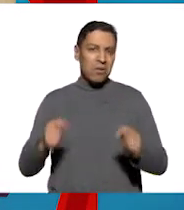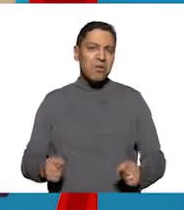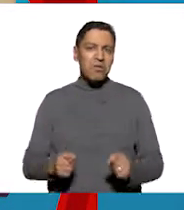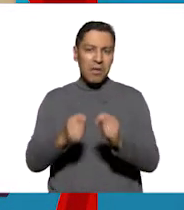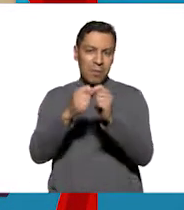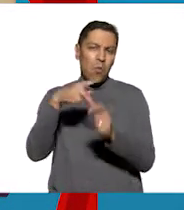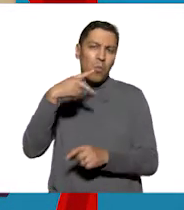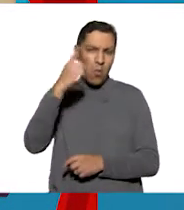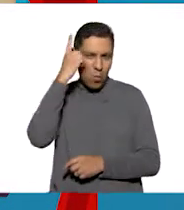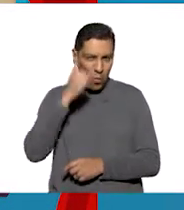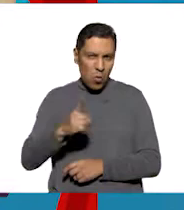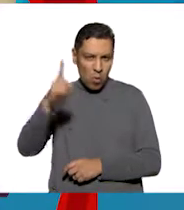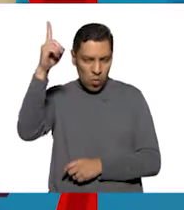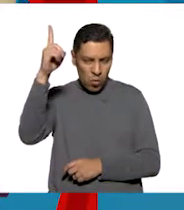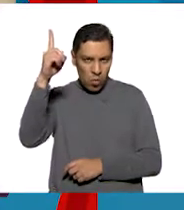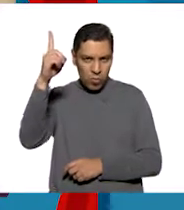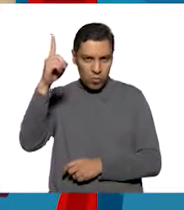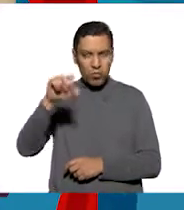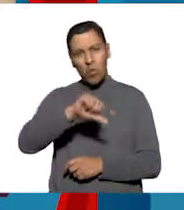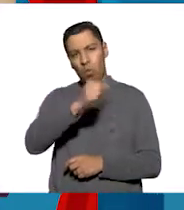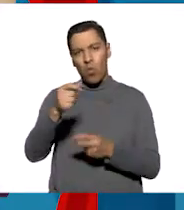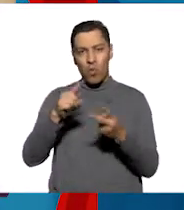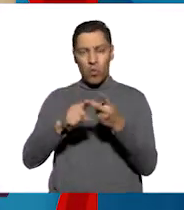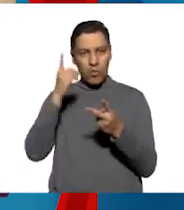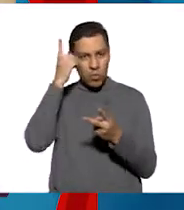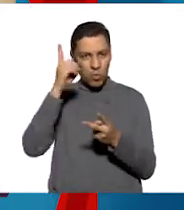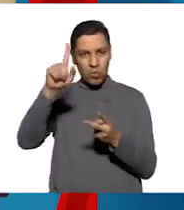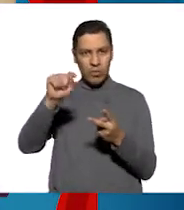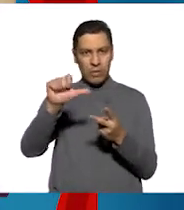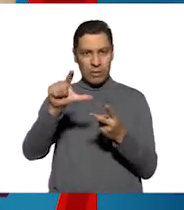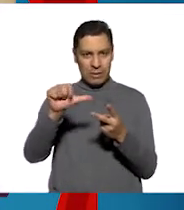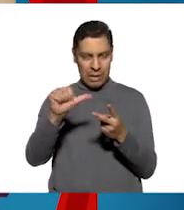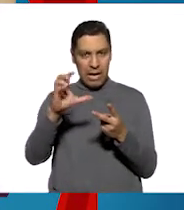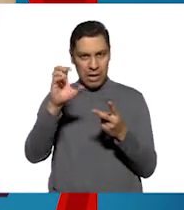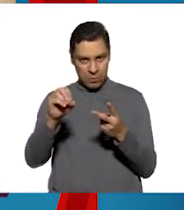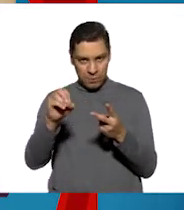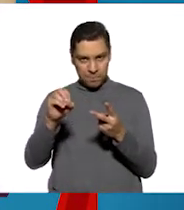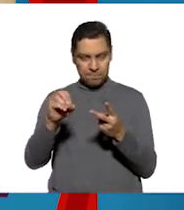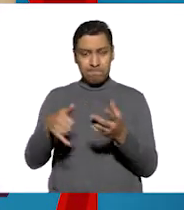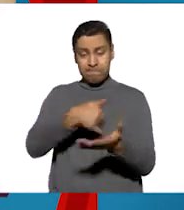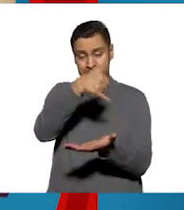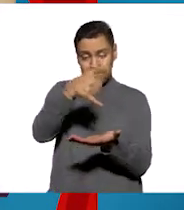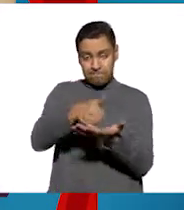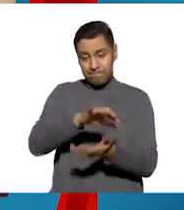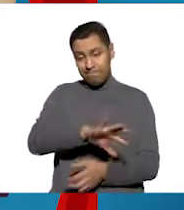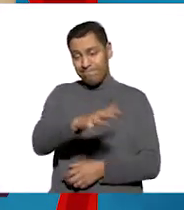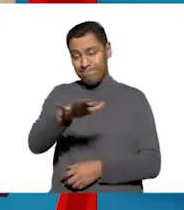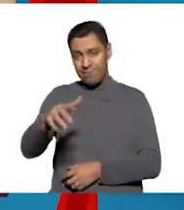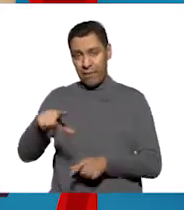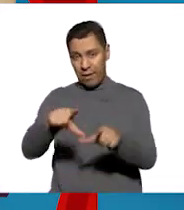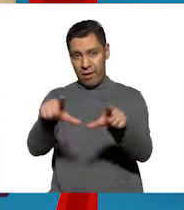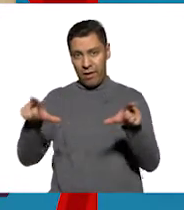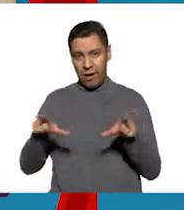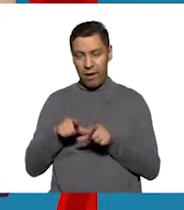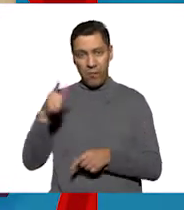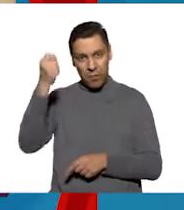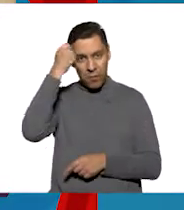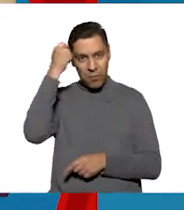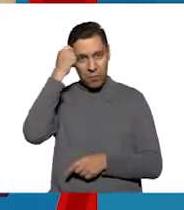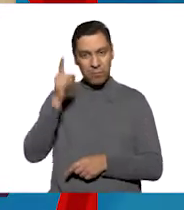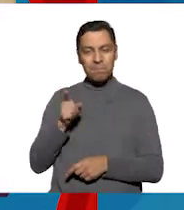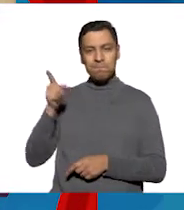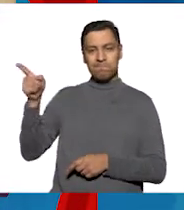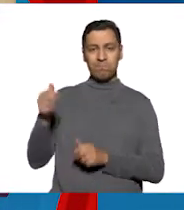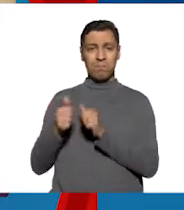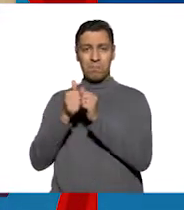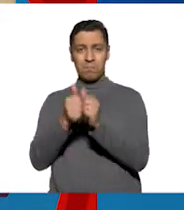Huitzilopochtli y a Tlaloc. Se asentaron en los islotes de la parte occidental del lago de Texcoco, que estaban en posesión